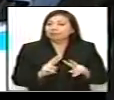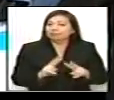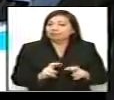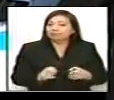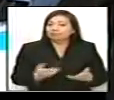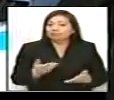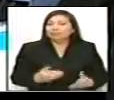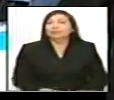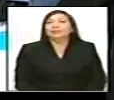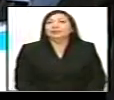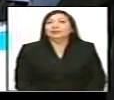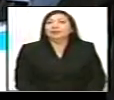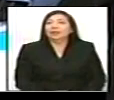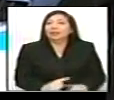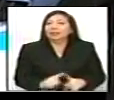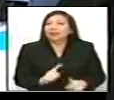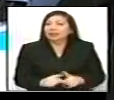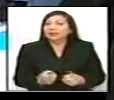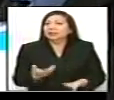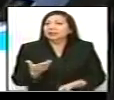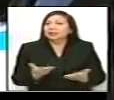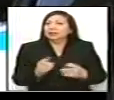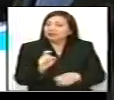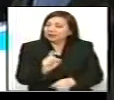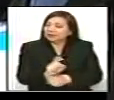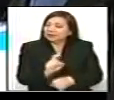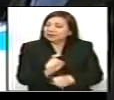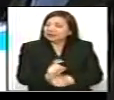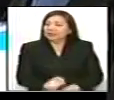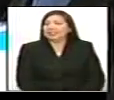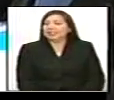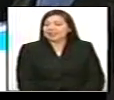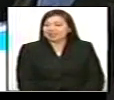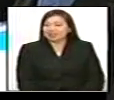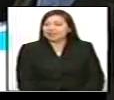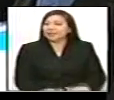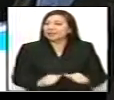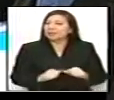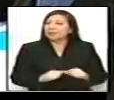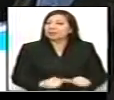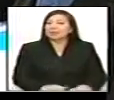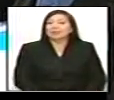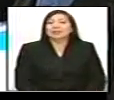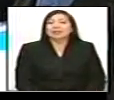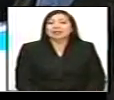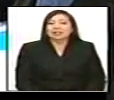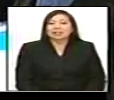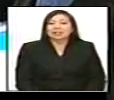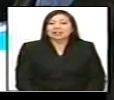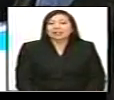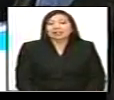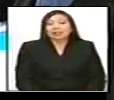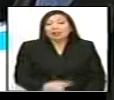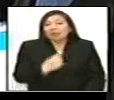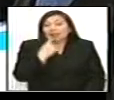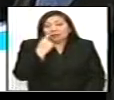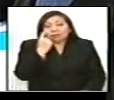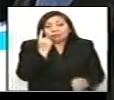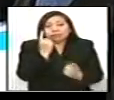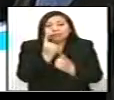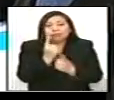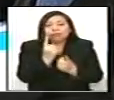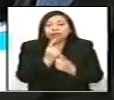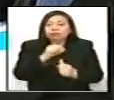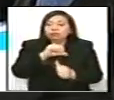habilitado diversos mecanismos de capacitación de carácter permanente, es decir, conocedores de la